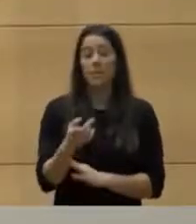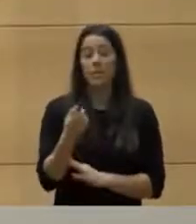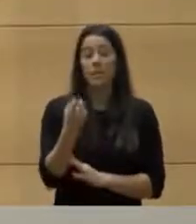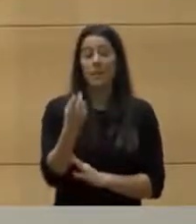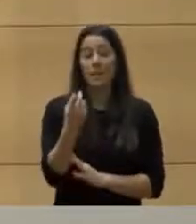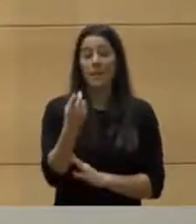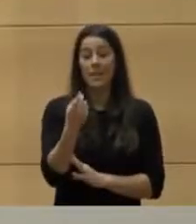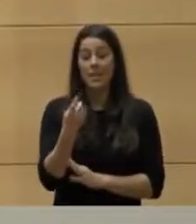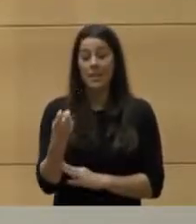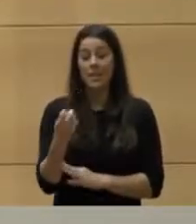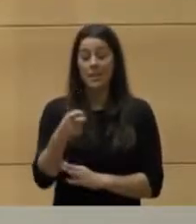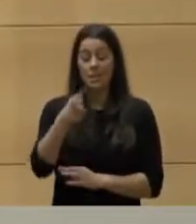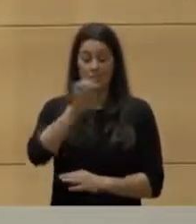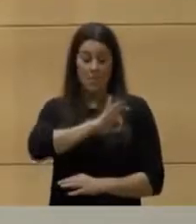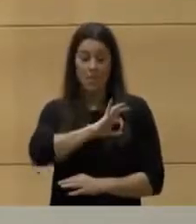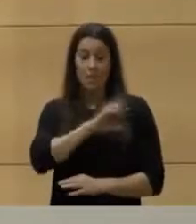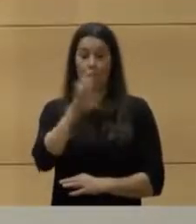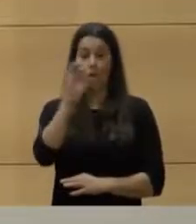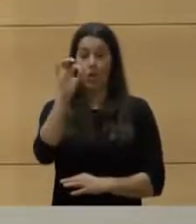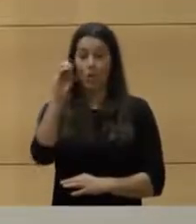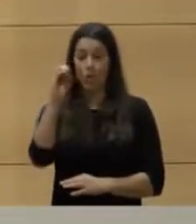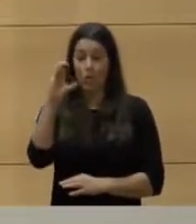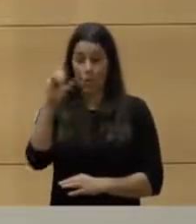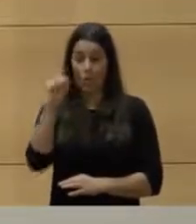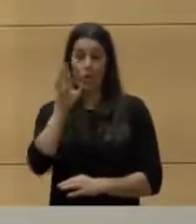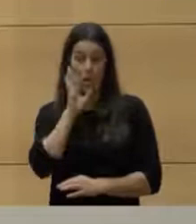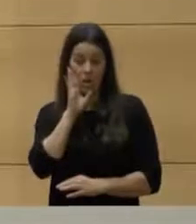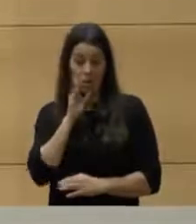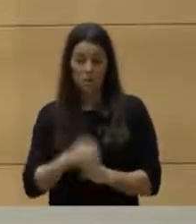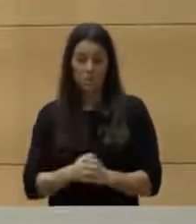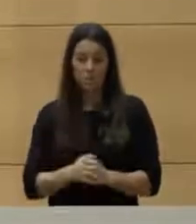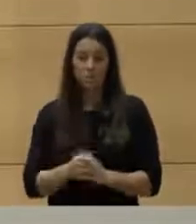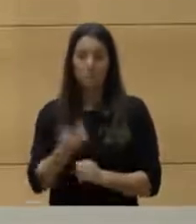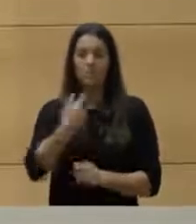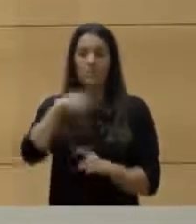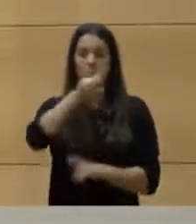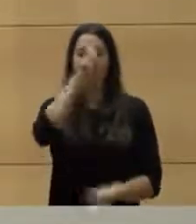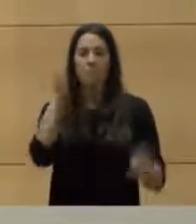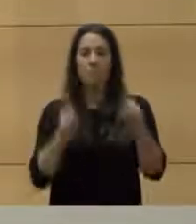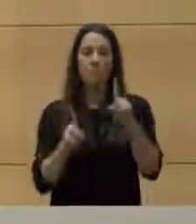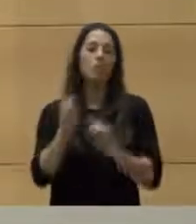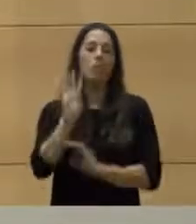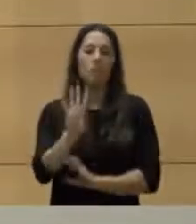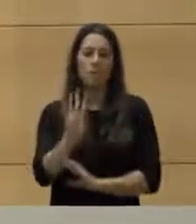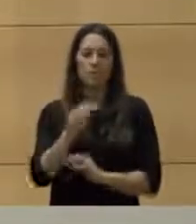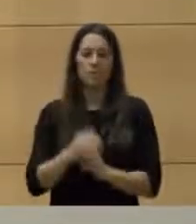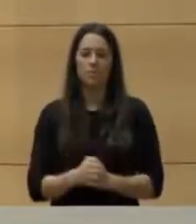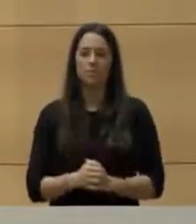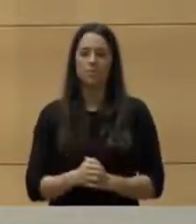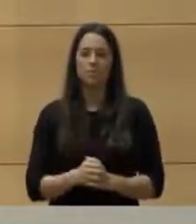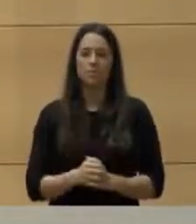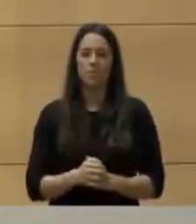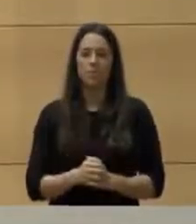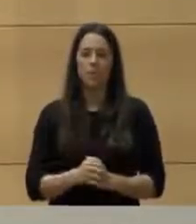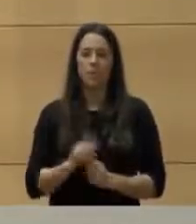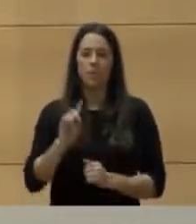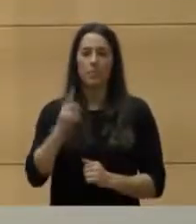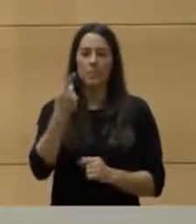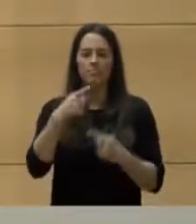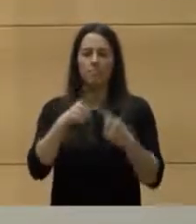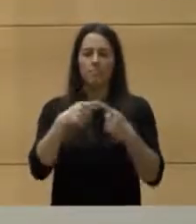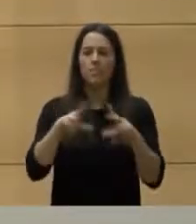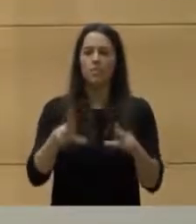nosotros lo que dijo Roja nos impone hacernos cuatro interrogantes. ¿Qué modelo de sociedad se